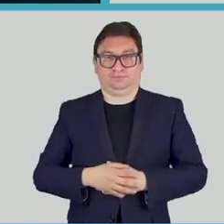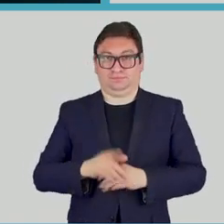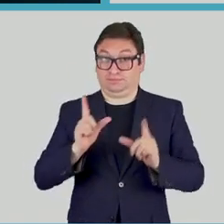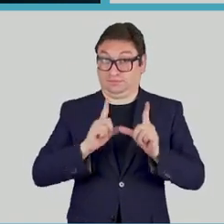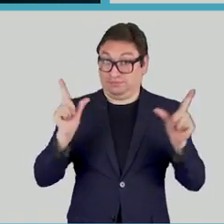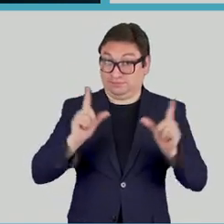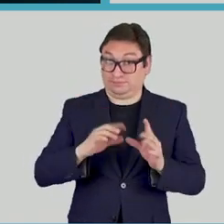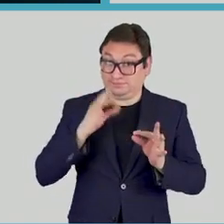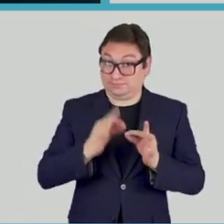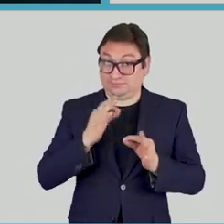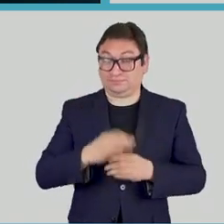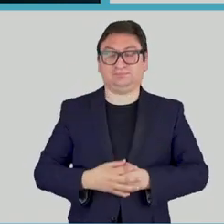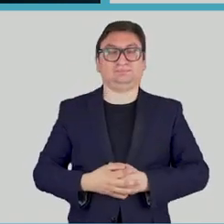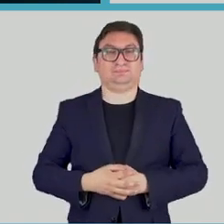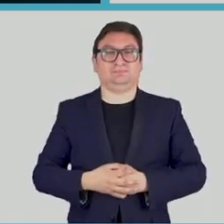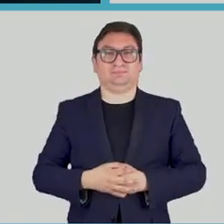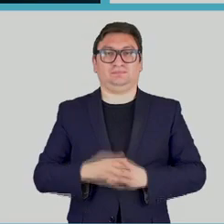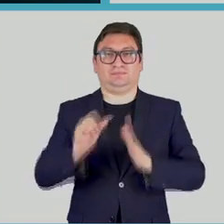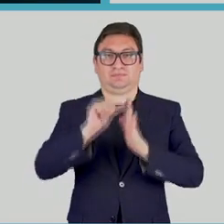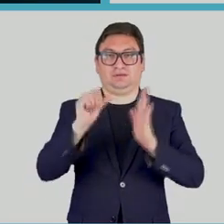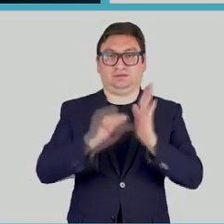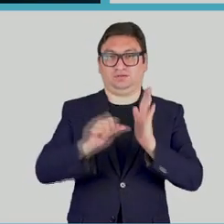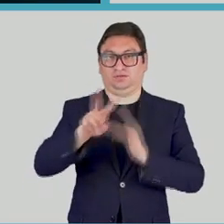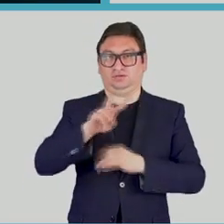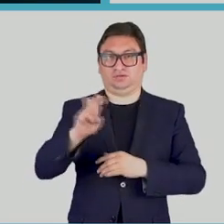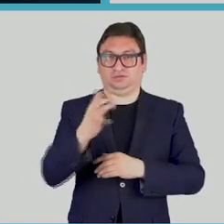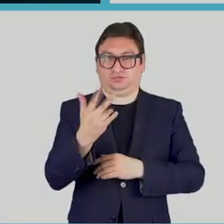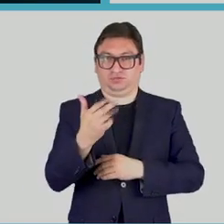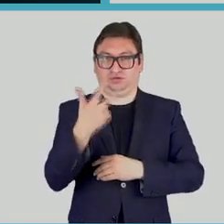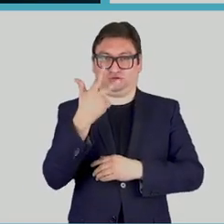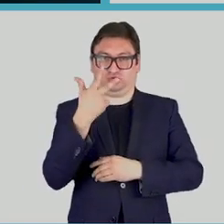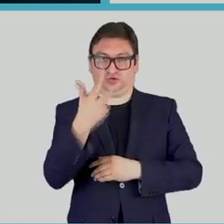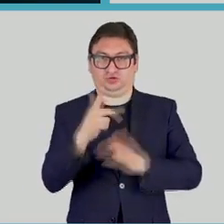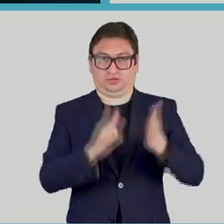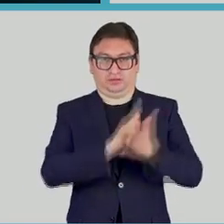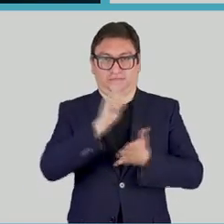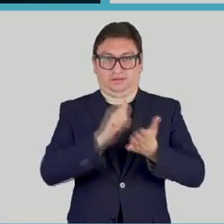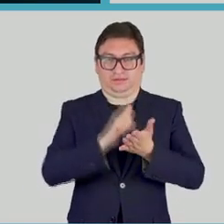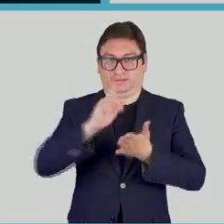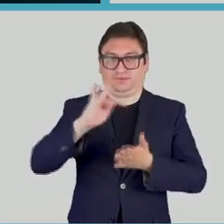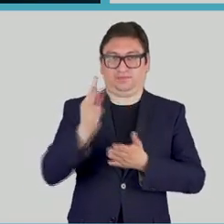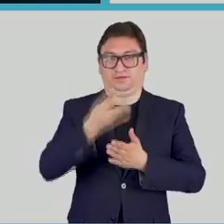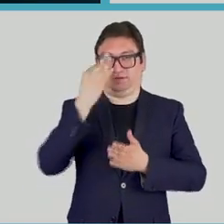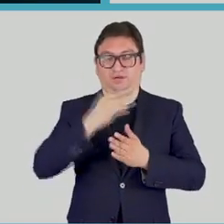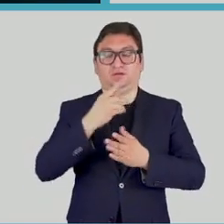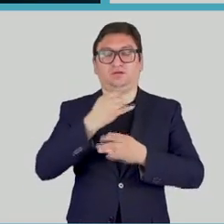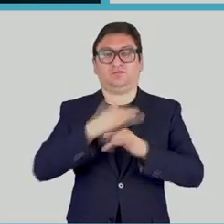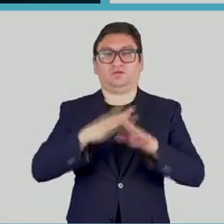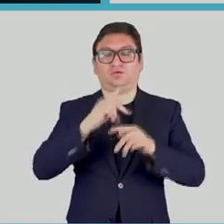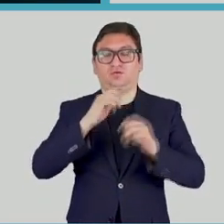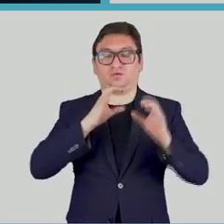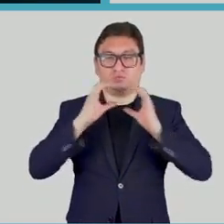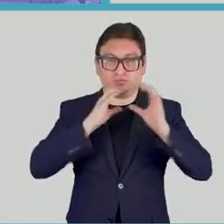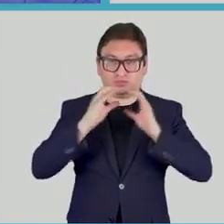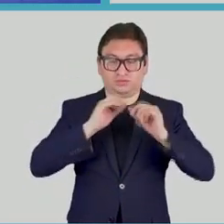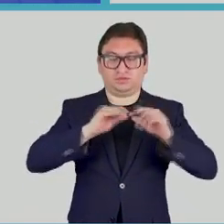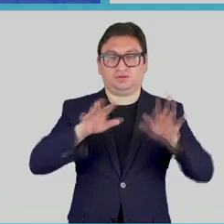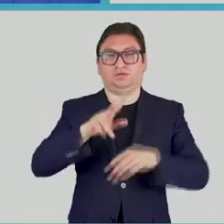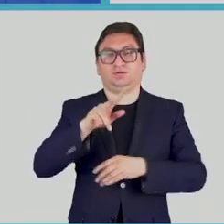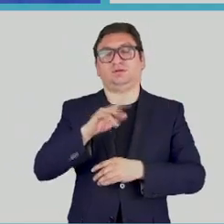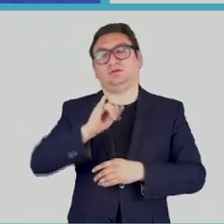listo artículo 258 de la Ley Federal de telecomunicaciones y